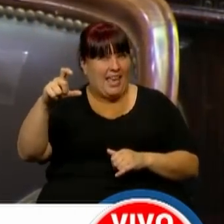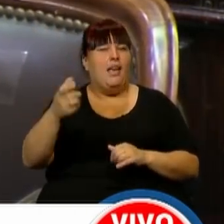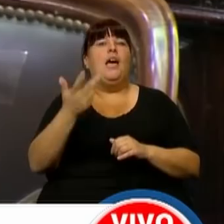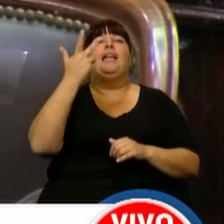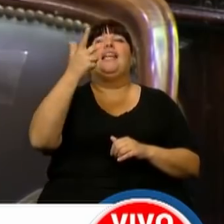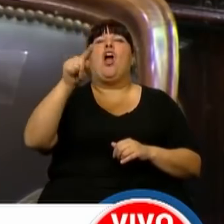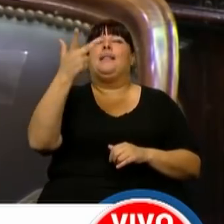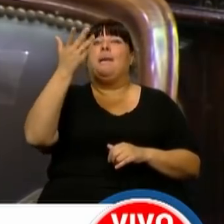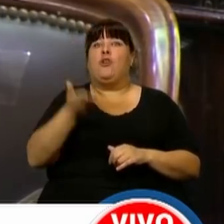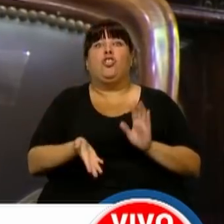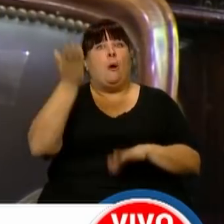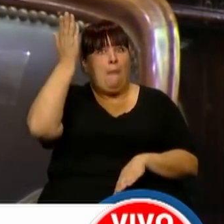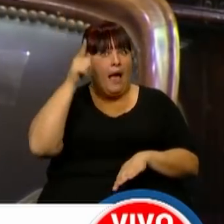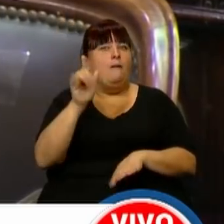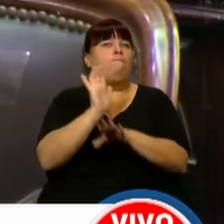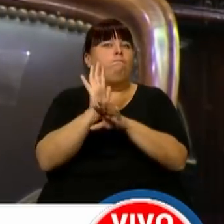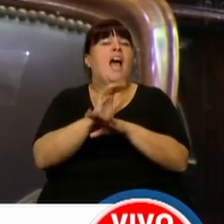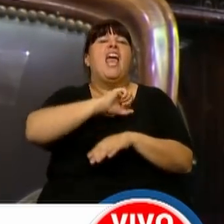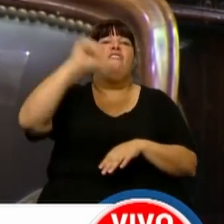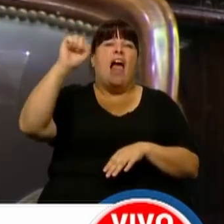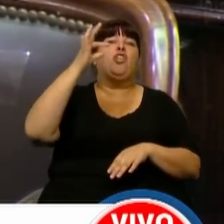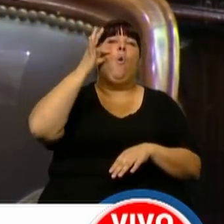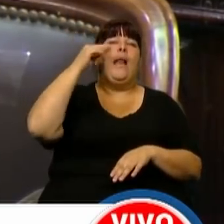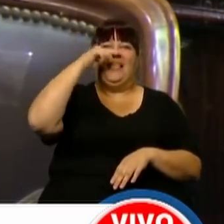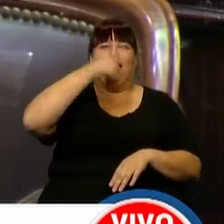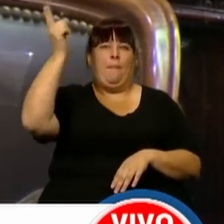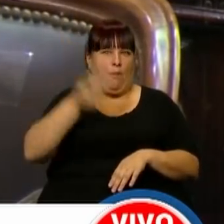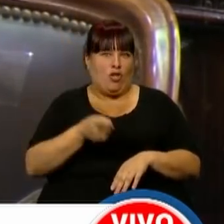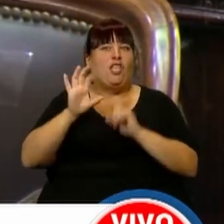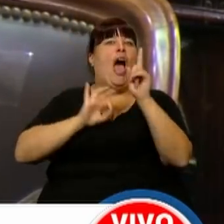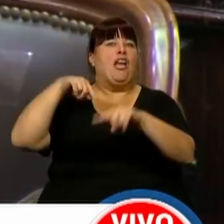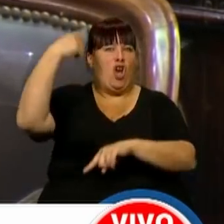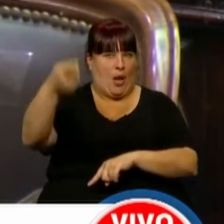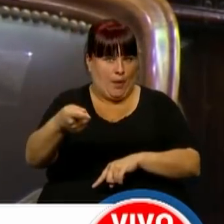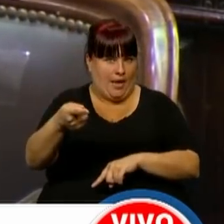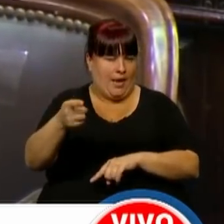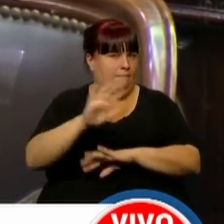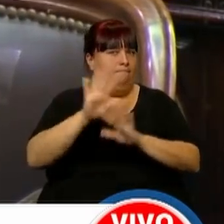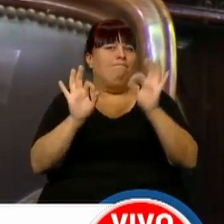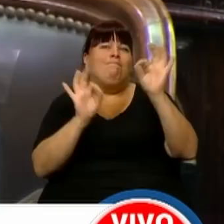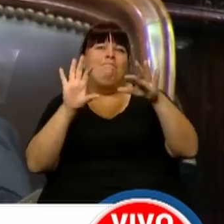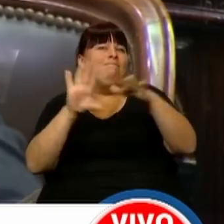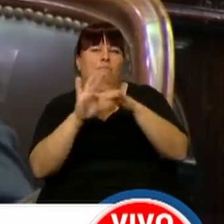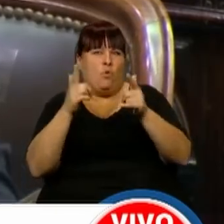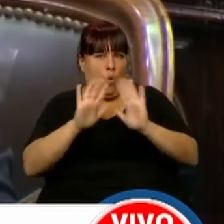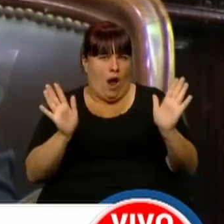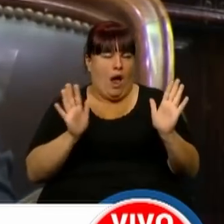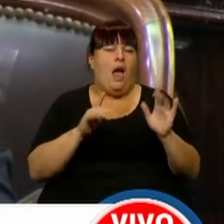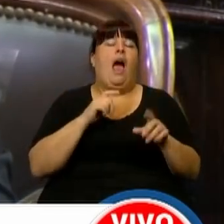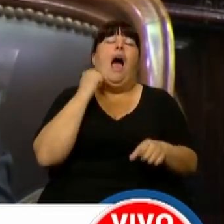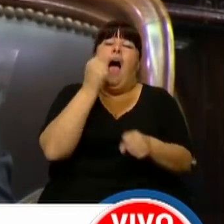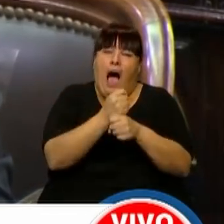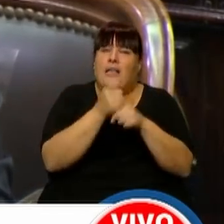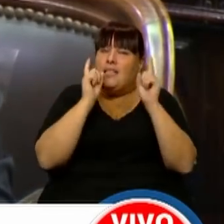crecieron 3,3%, eso arroja una inflación de 47% para el año que viene. No hay ninguna estimación,